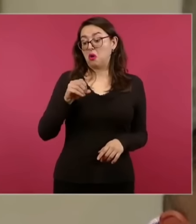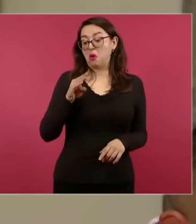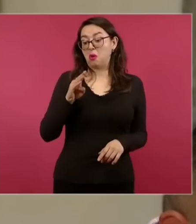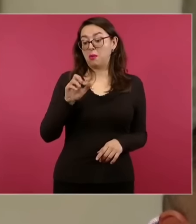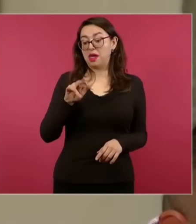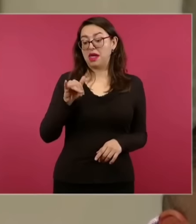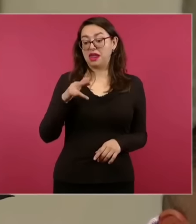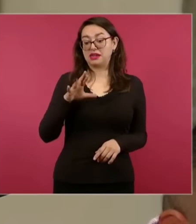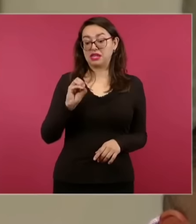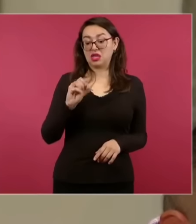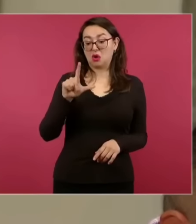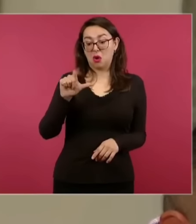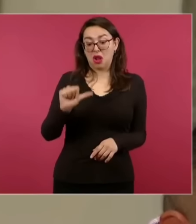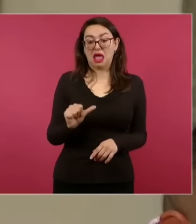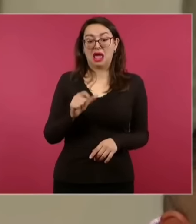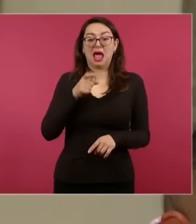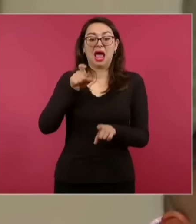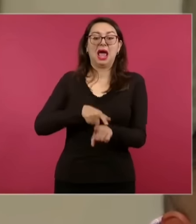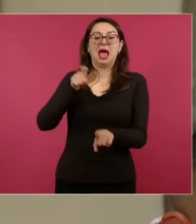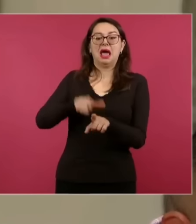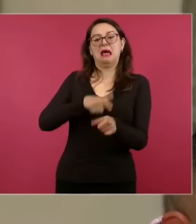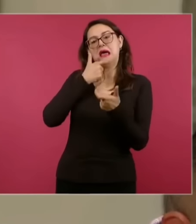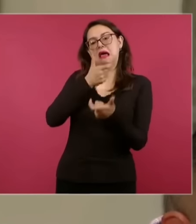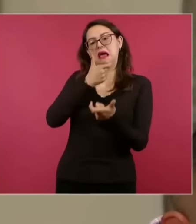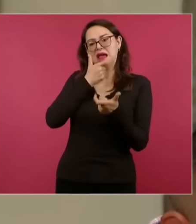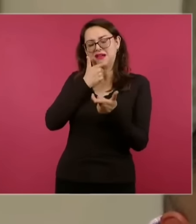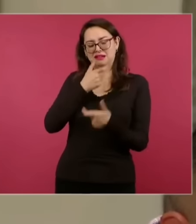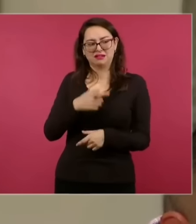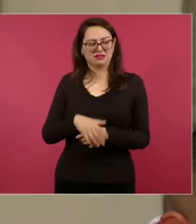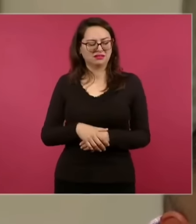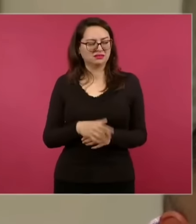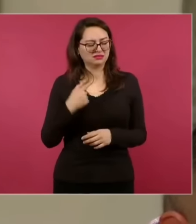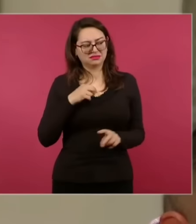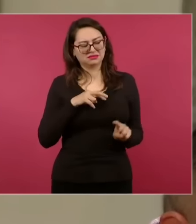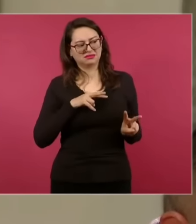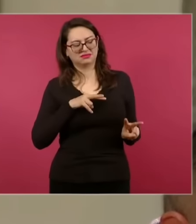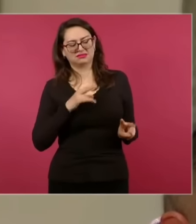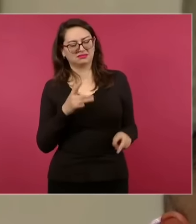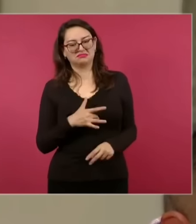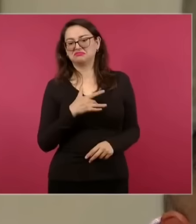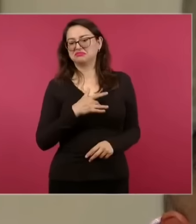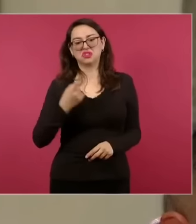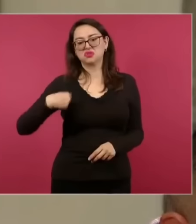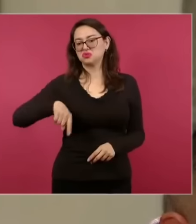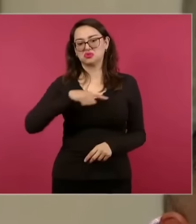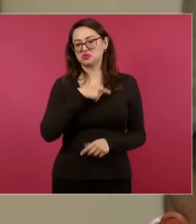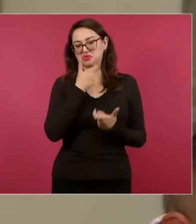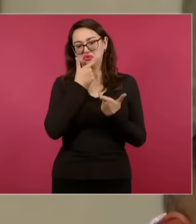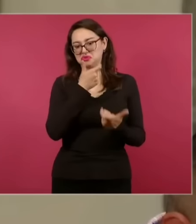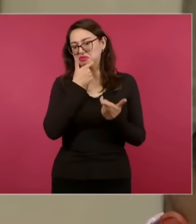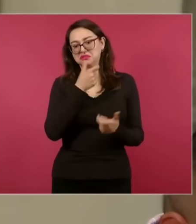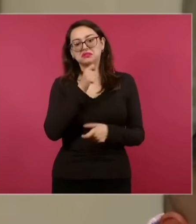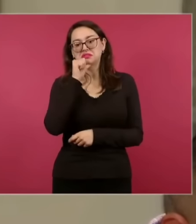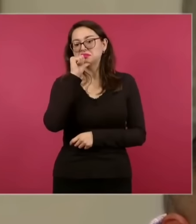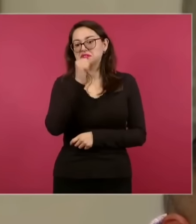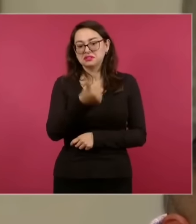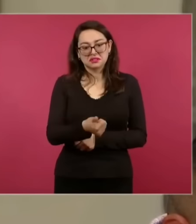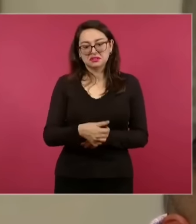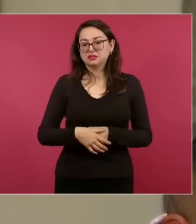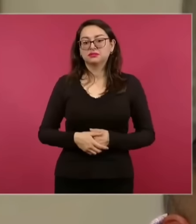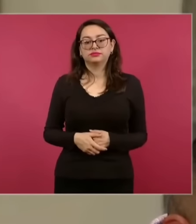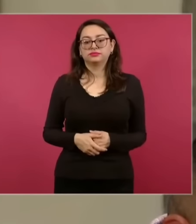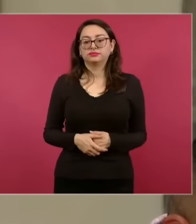pero no es de risa, es realmente de indignación para nosotras y sobre todo que viene de programas